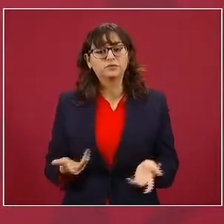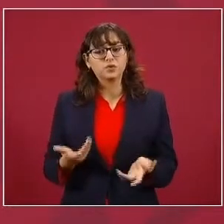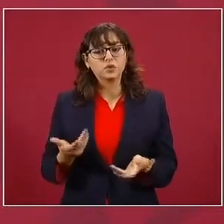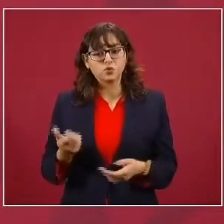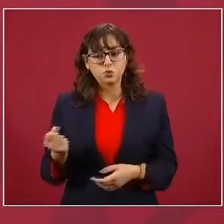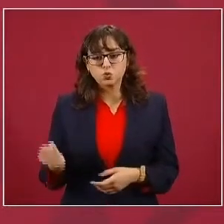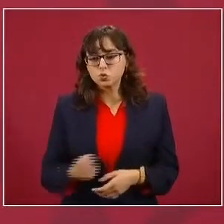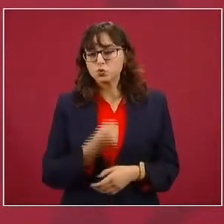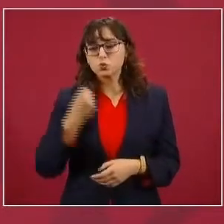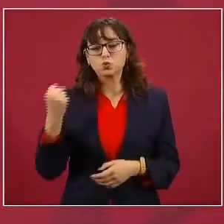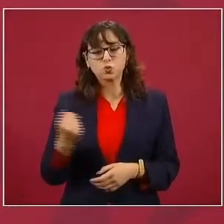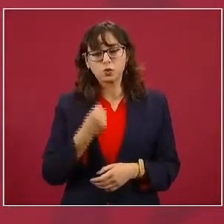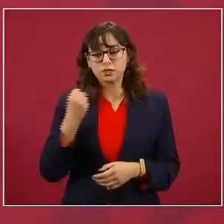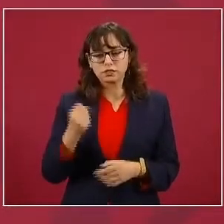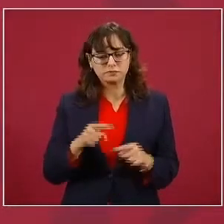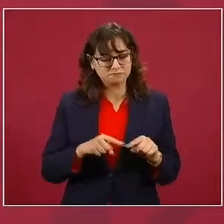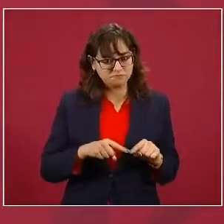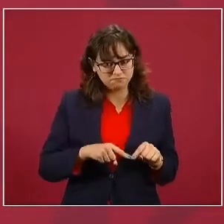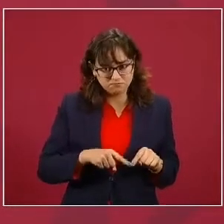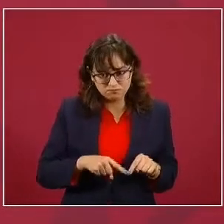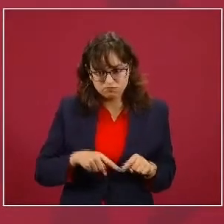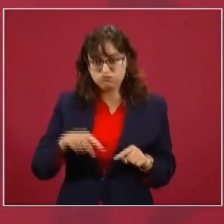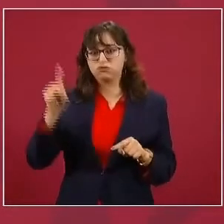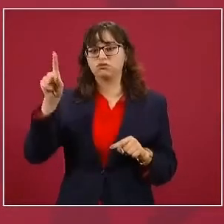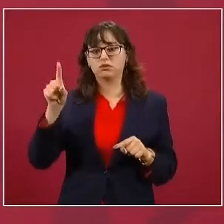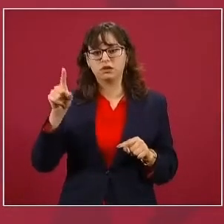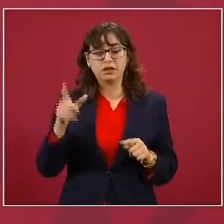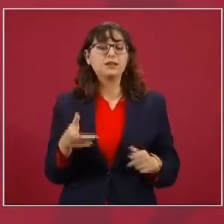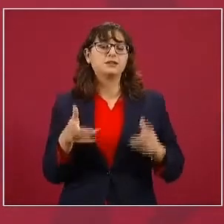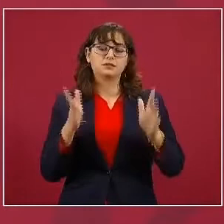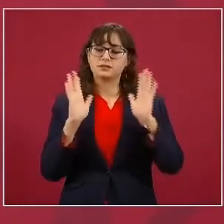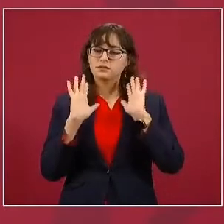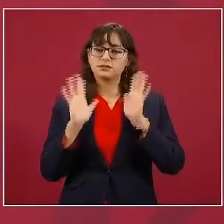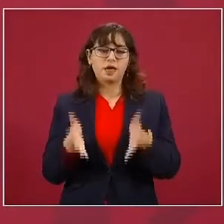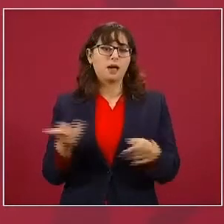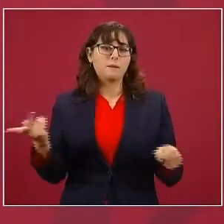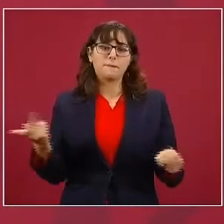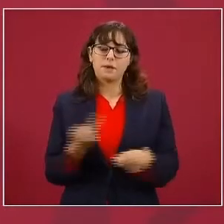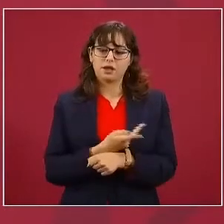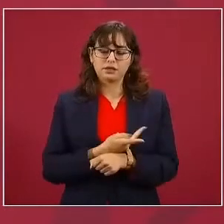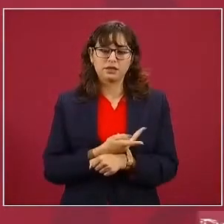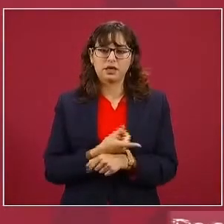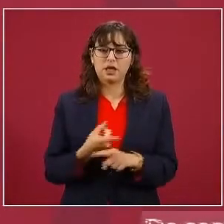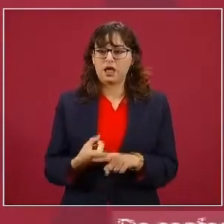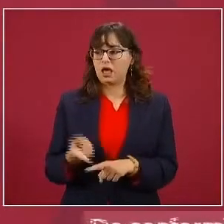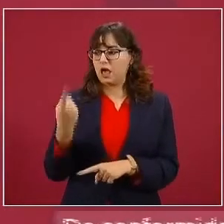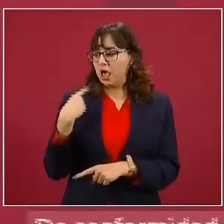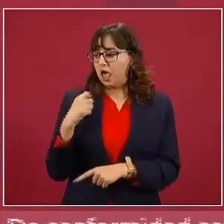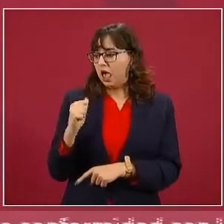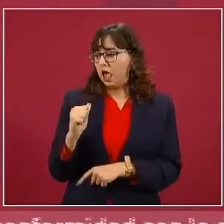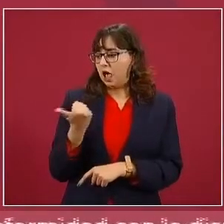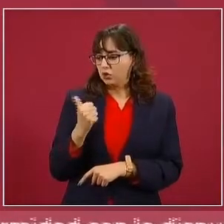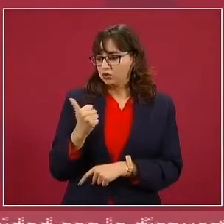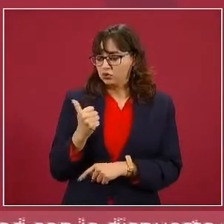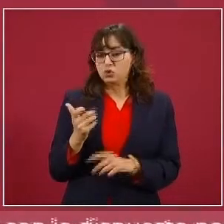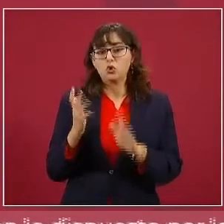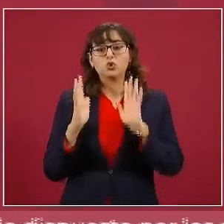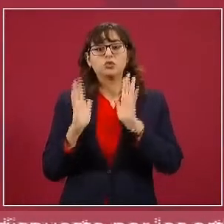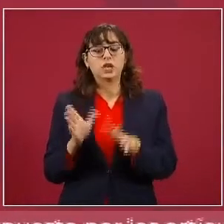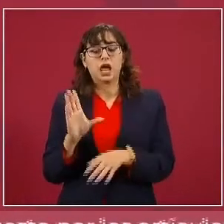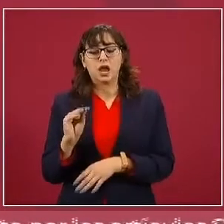eso ya pasó. El mes de agosto ya